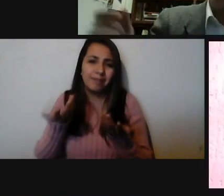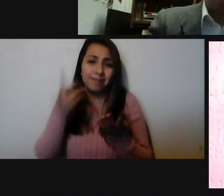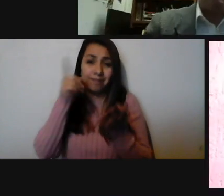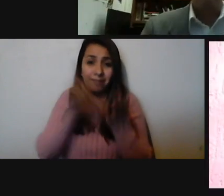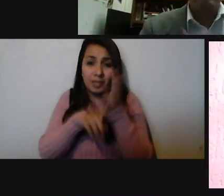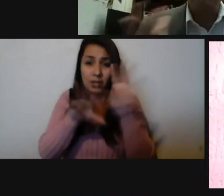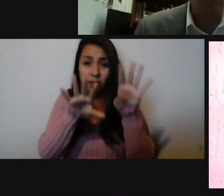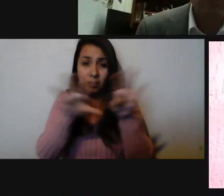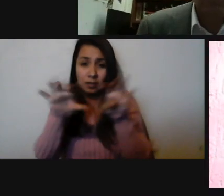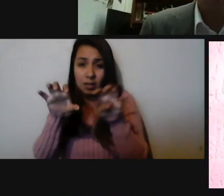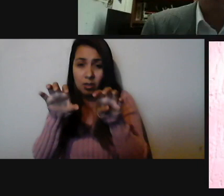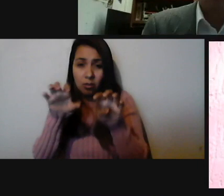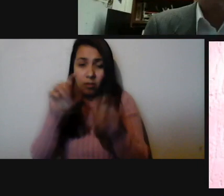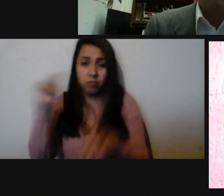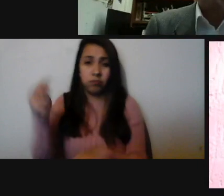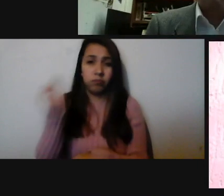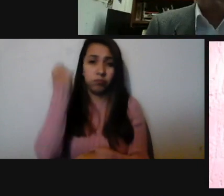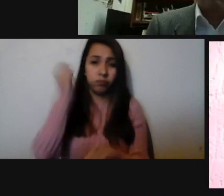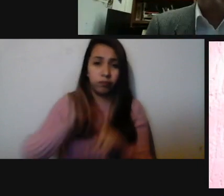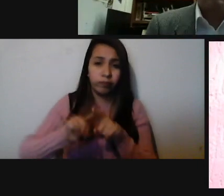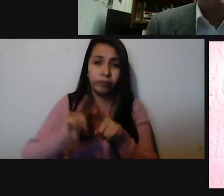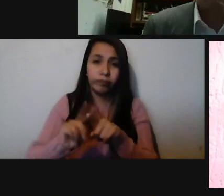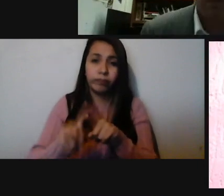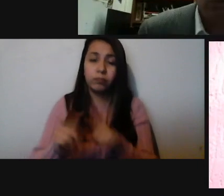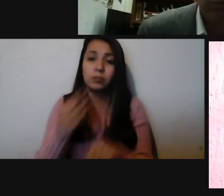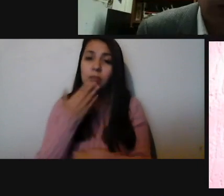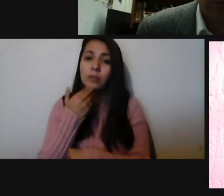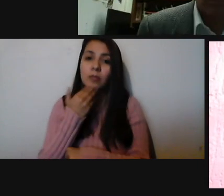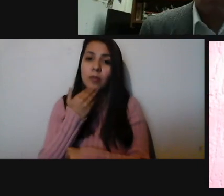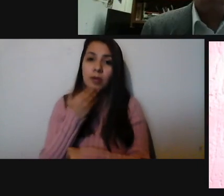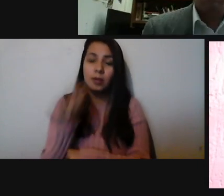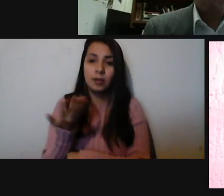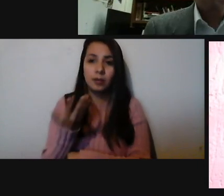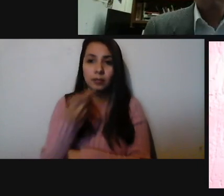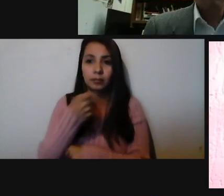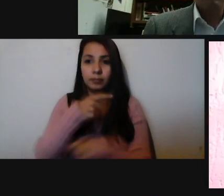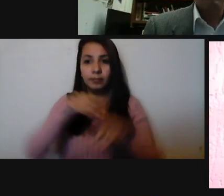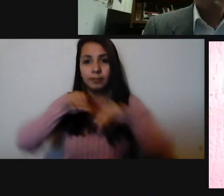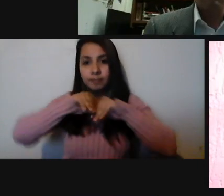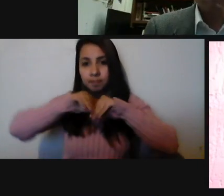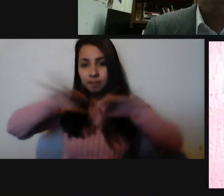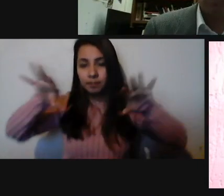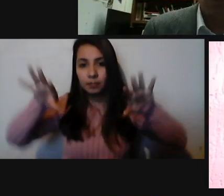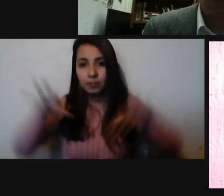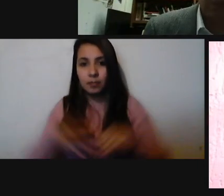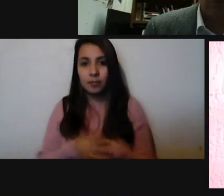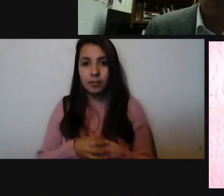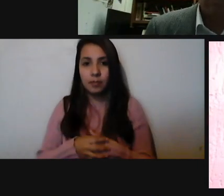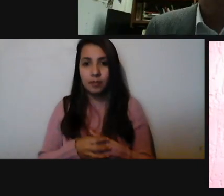resonancia magnética nuclear, no había muchos métodos de caracterización. Estamos hablando de 1900,